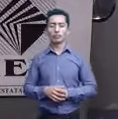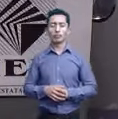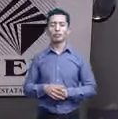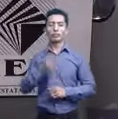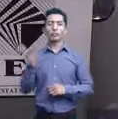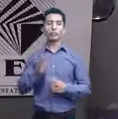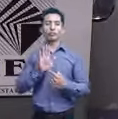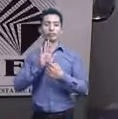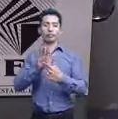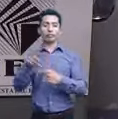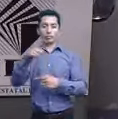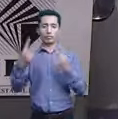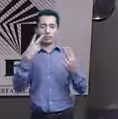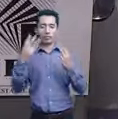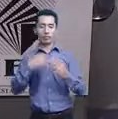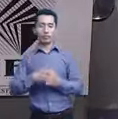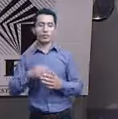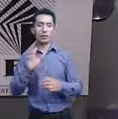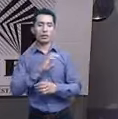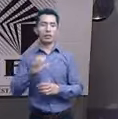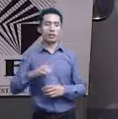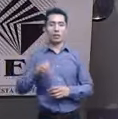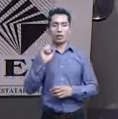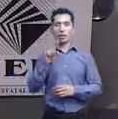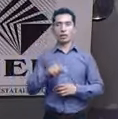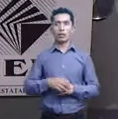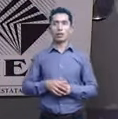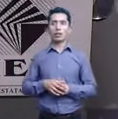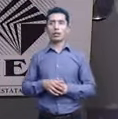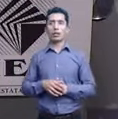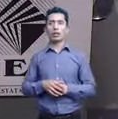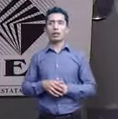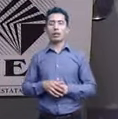Muestro la pregunta al público y a los candidatos.